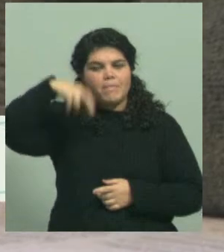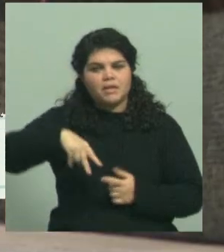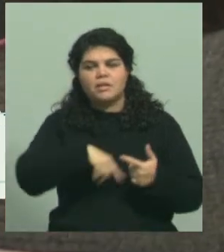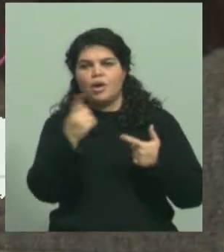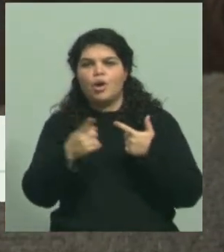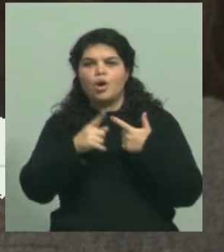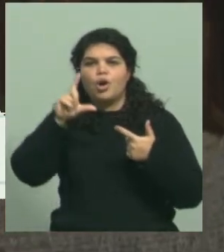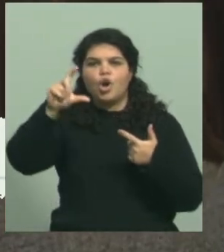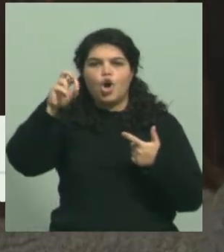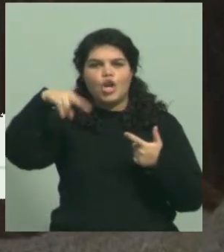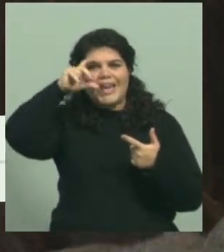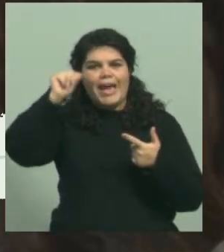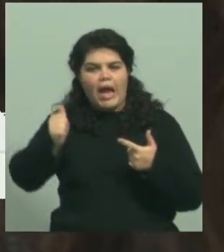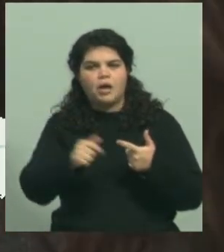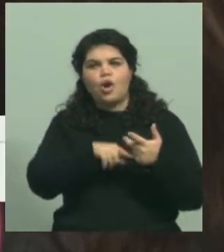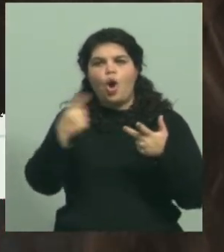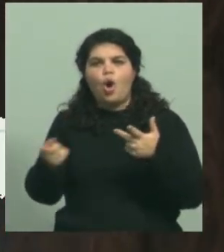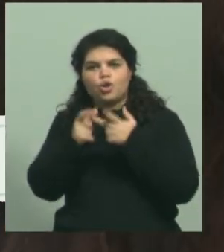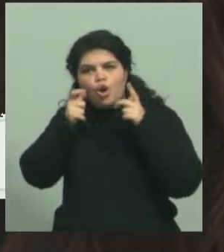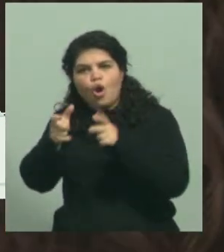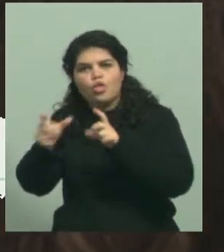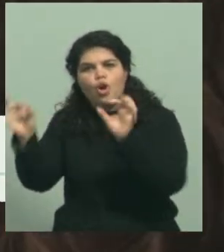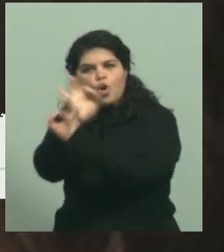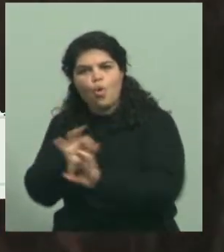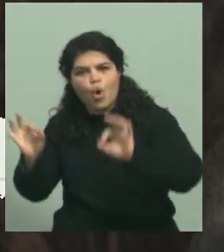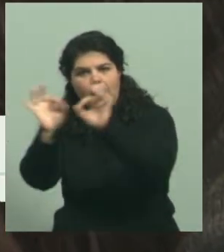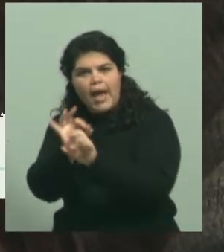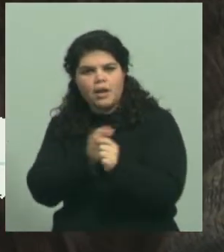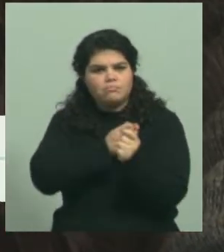la Autoridad Regulatoria Nuclear, una serie de instituciones que se han ido